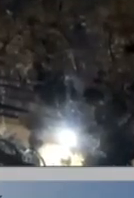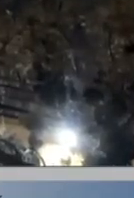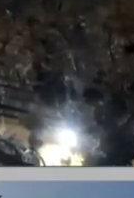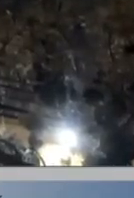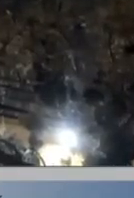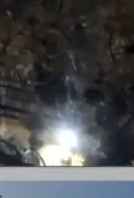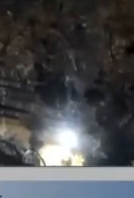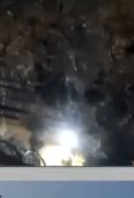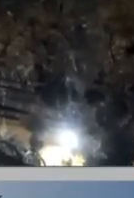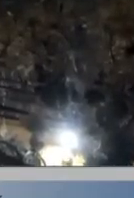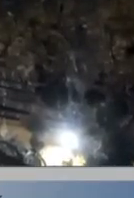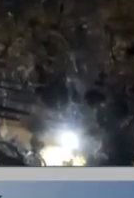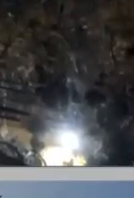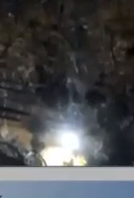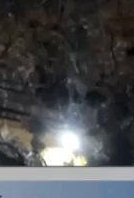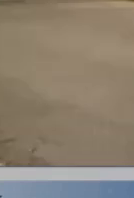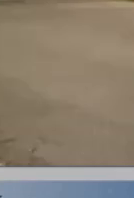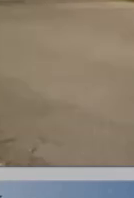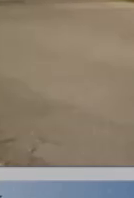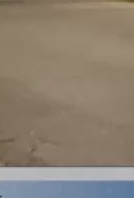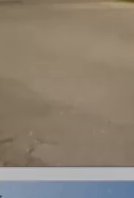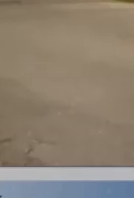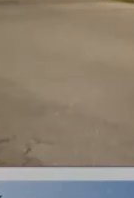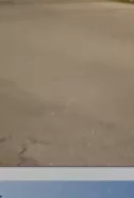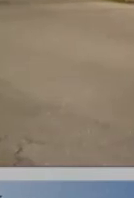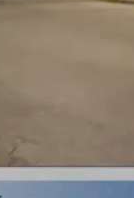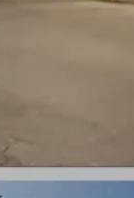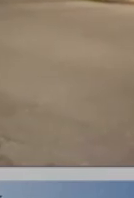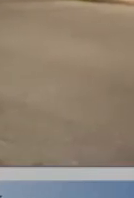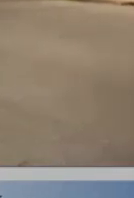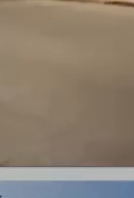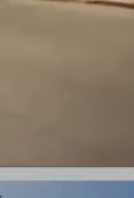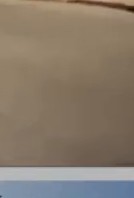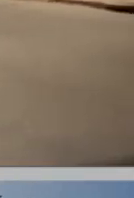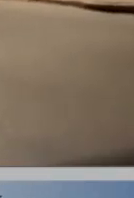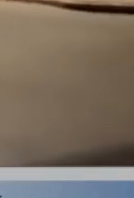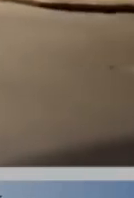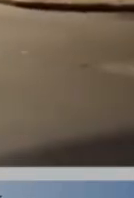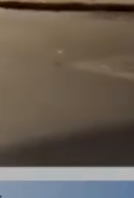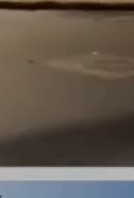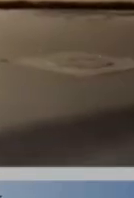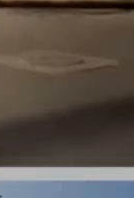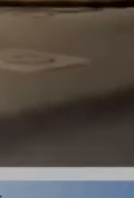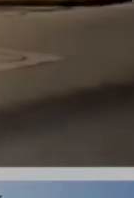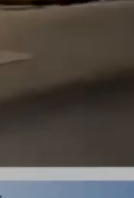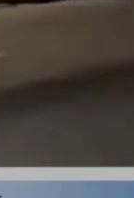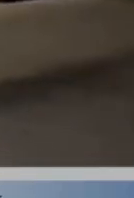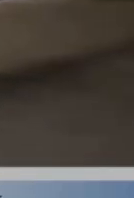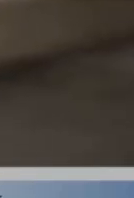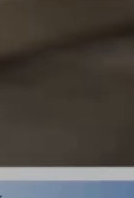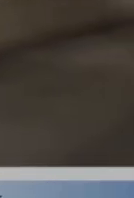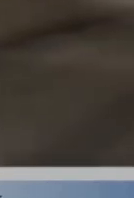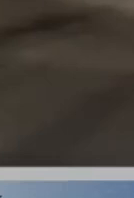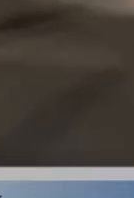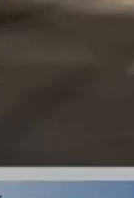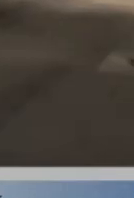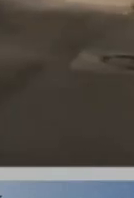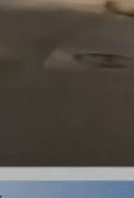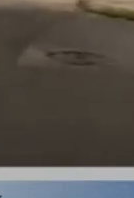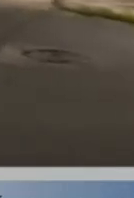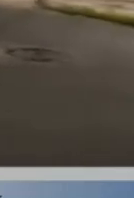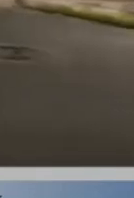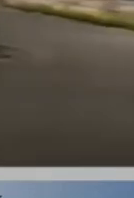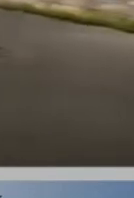Ante tal situación, 3 de estos individuos se dieron a la fuga en el vehículo y 2 de ellos se dieron a la fuga de infantería. Este